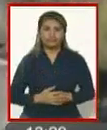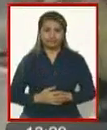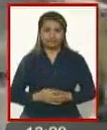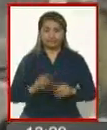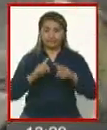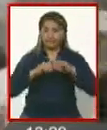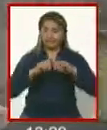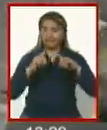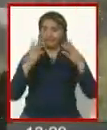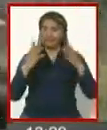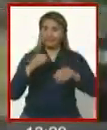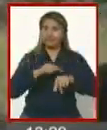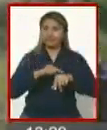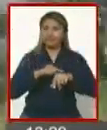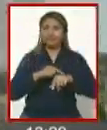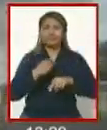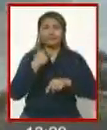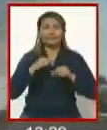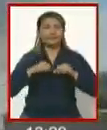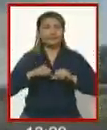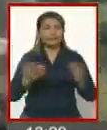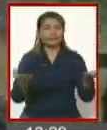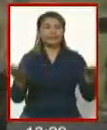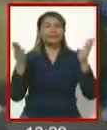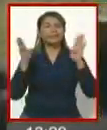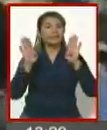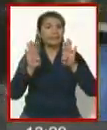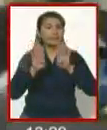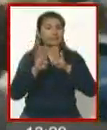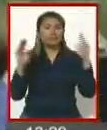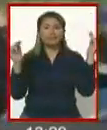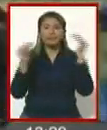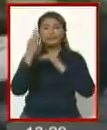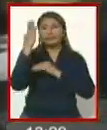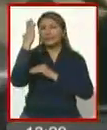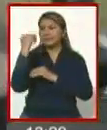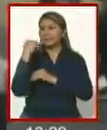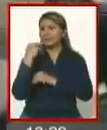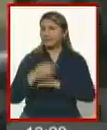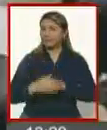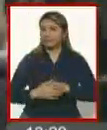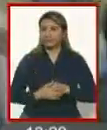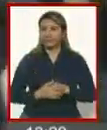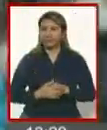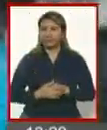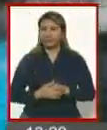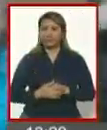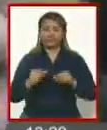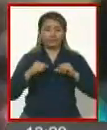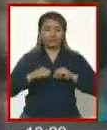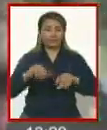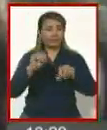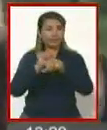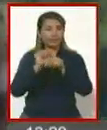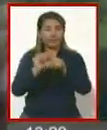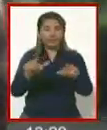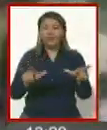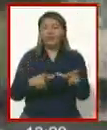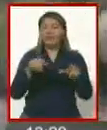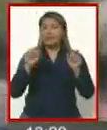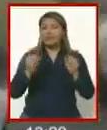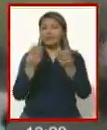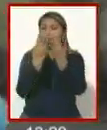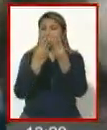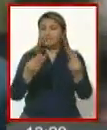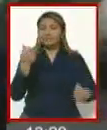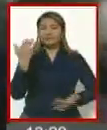Sin embargo, ya a estas horas de la tarde continúa cerrada esta vía troncal debido a que se continúa trabajando en la zona para poder